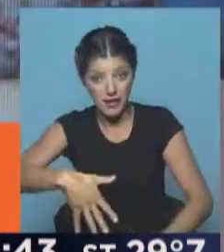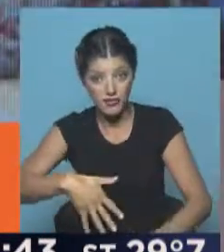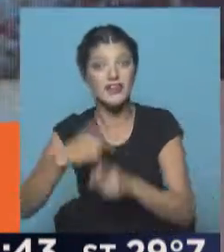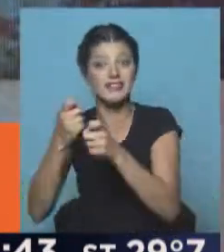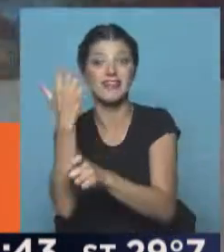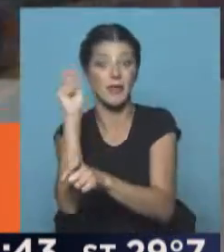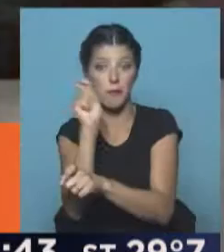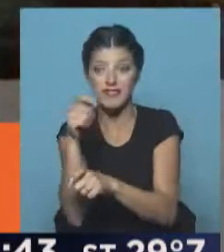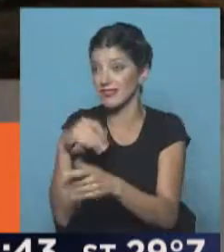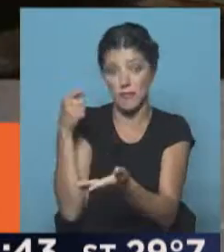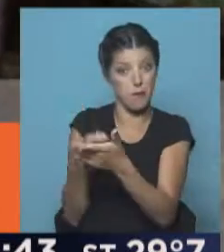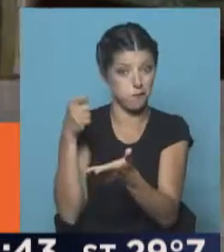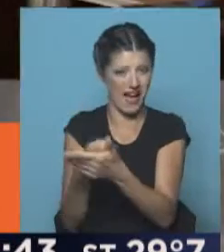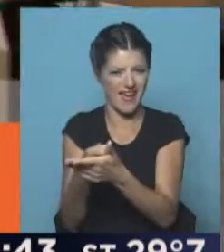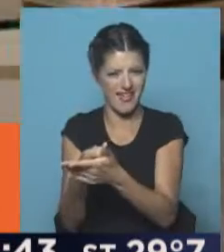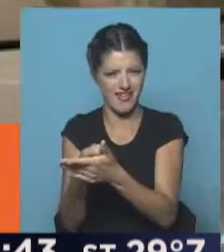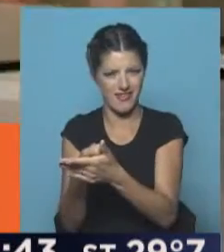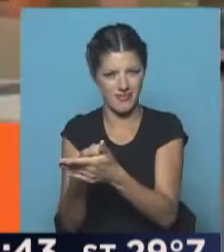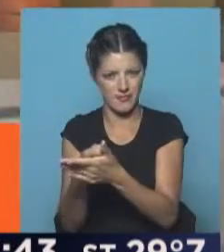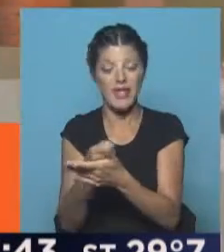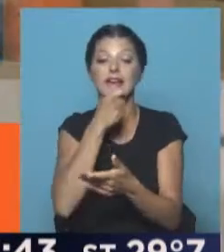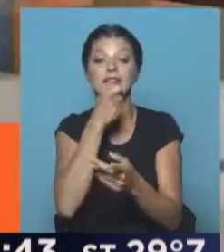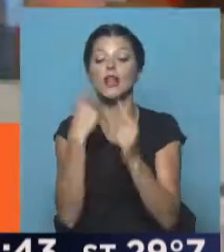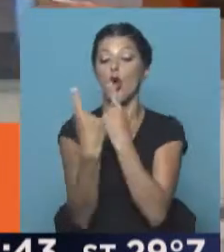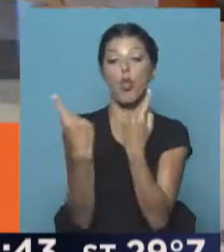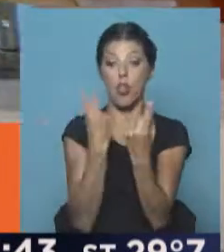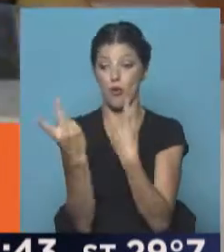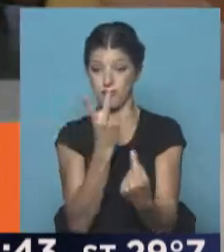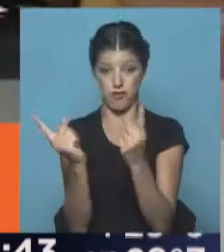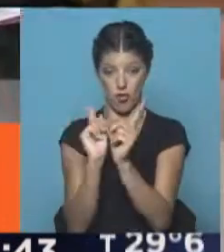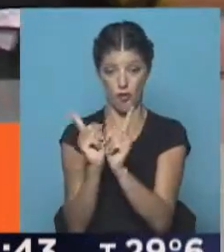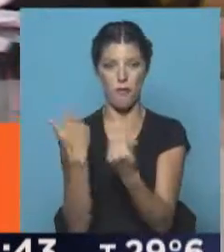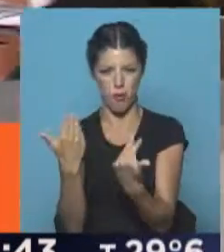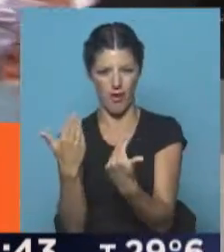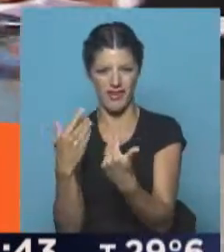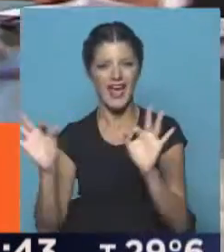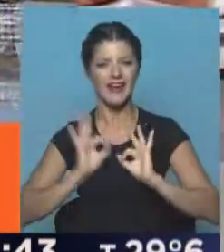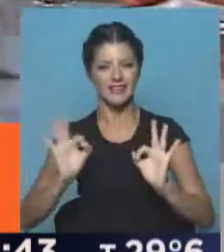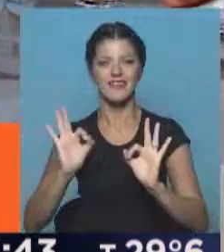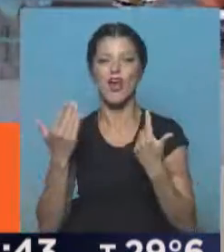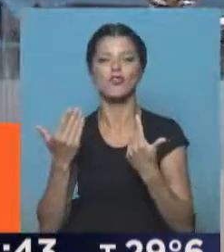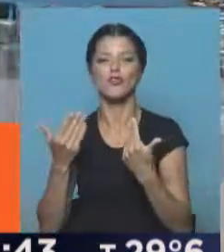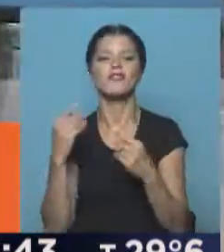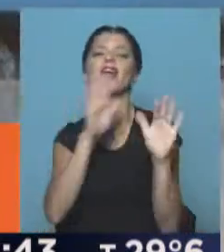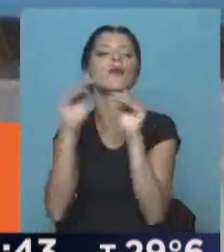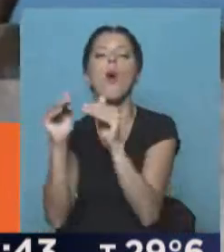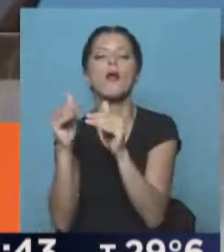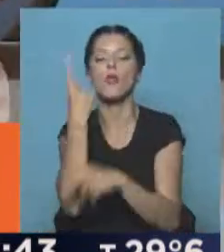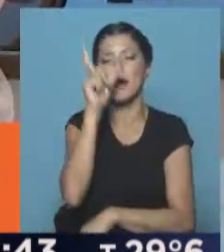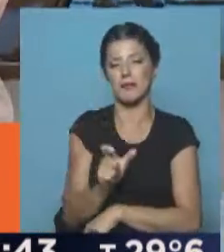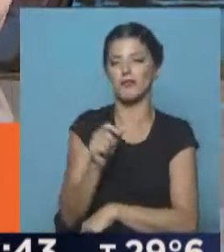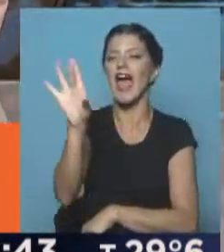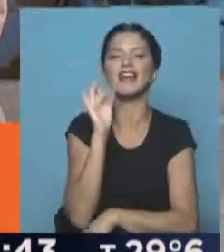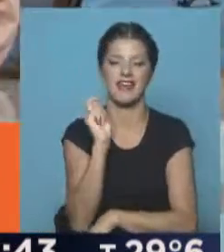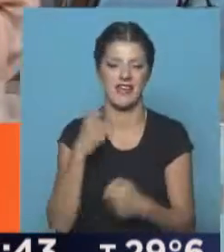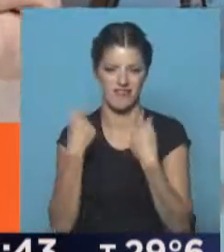tiene que pagarlo. Claro. Entonces, si es intercambiable, no hay discriminación a la hora de contratar. Quiero decir, sin regulación estatal, parece difícil que estas cosas puedan